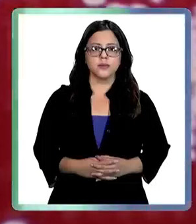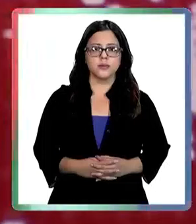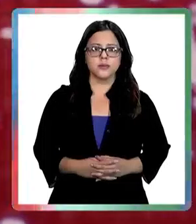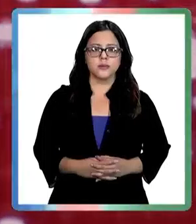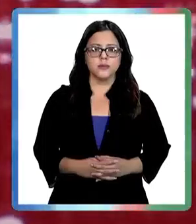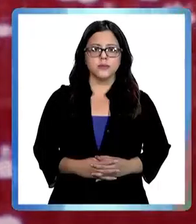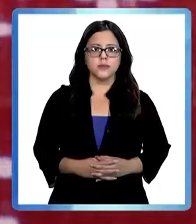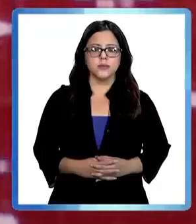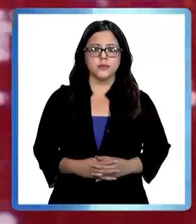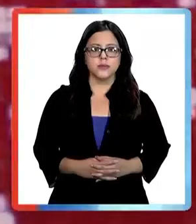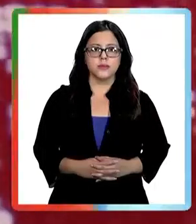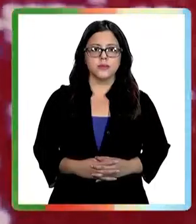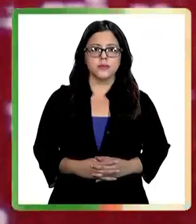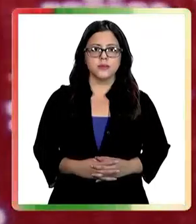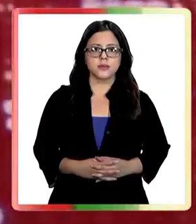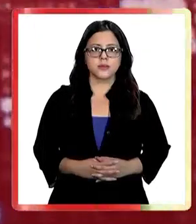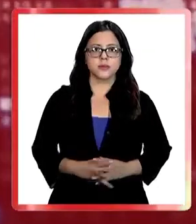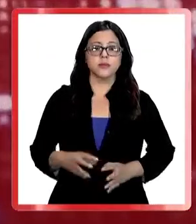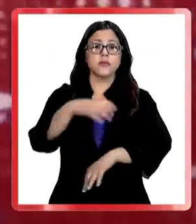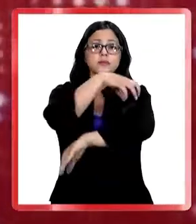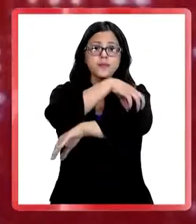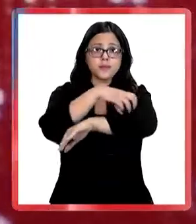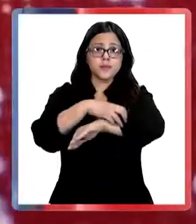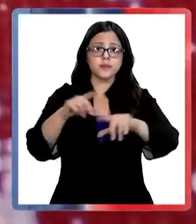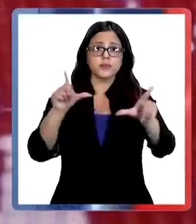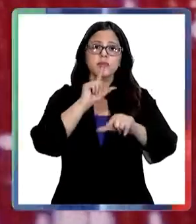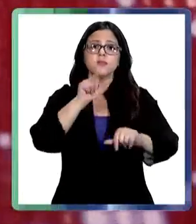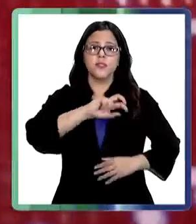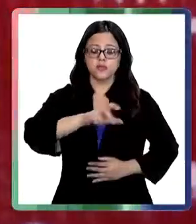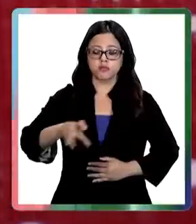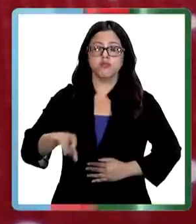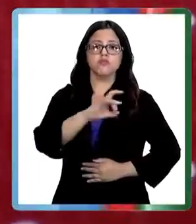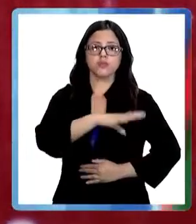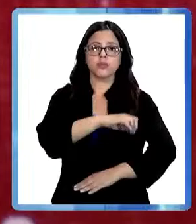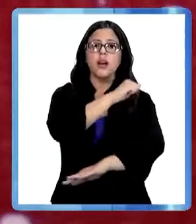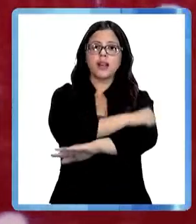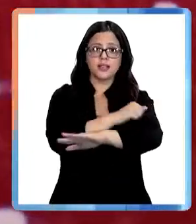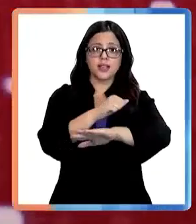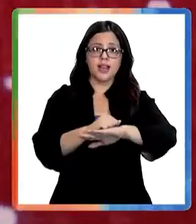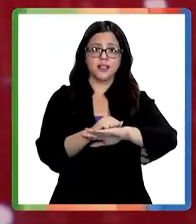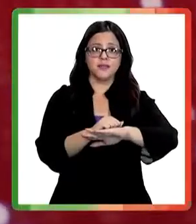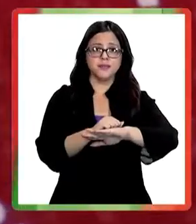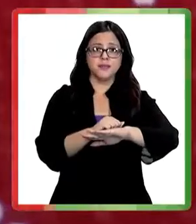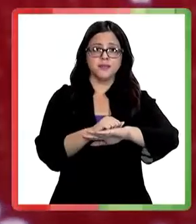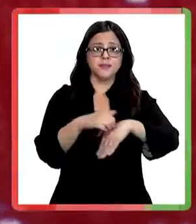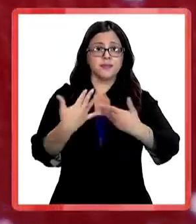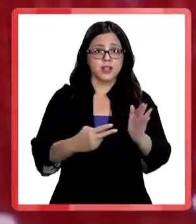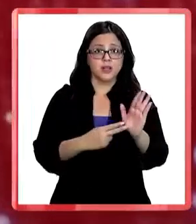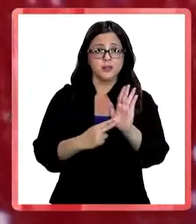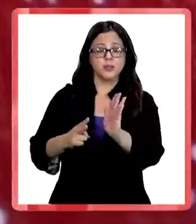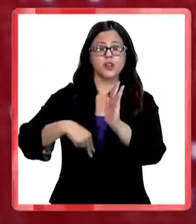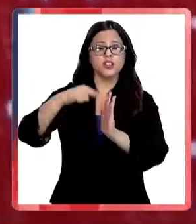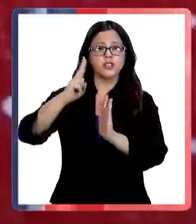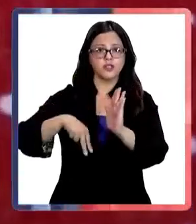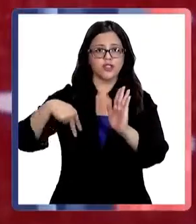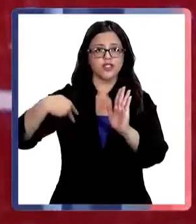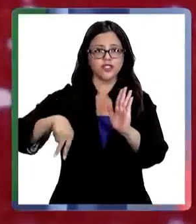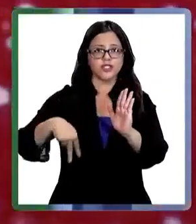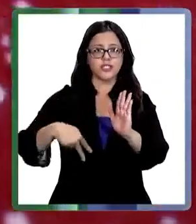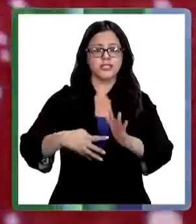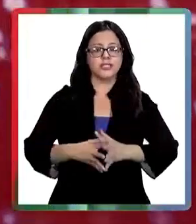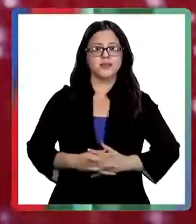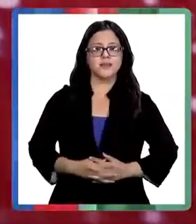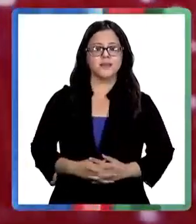Servicio de Impuestos Internos. Asociación Regional de Canales de Televisión de Señal Abierta de Chile, Arcatel,